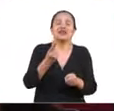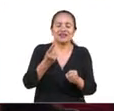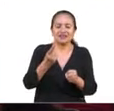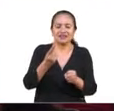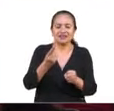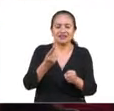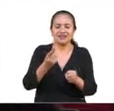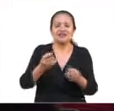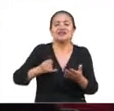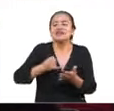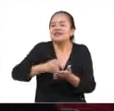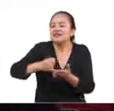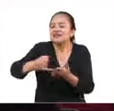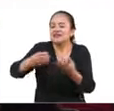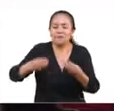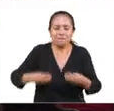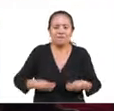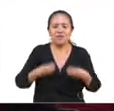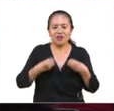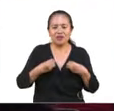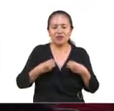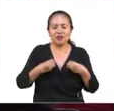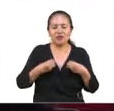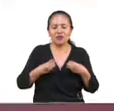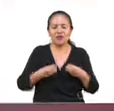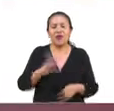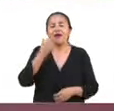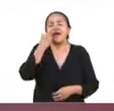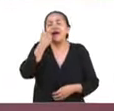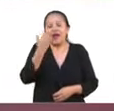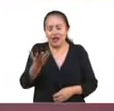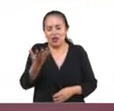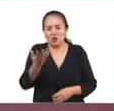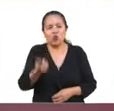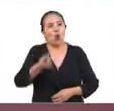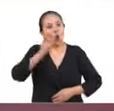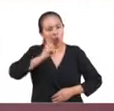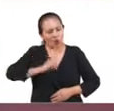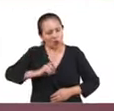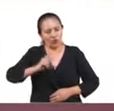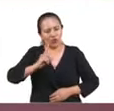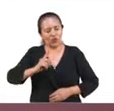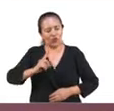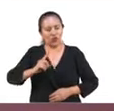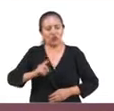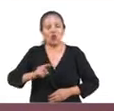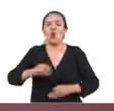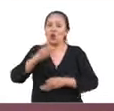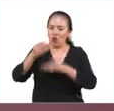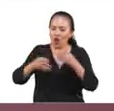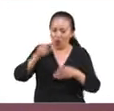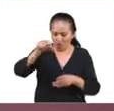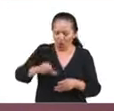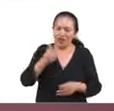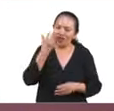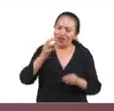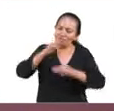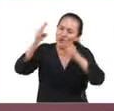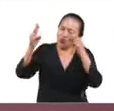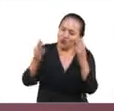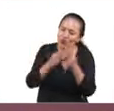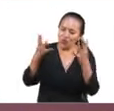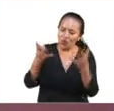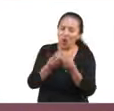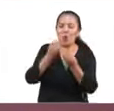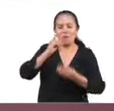patrimonio. Estamos en búsqueda de un mundo más hospitalario y generoso para todos los seres